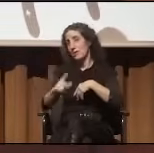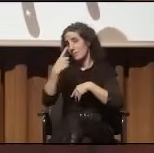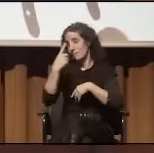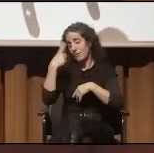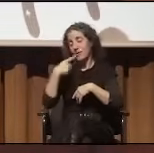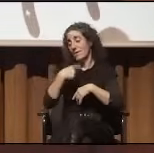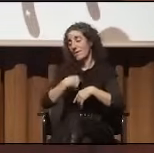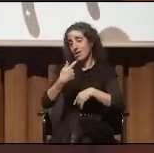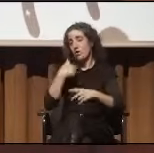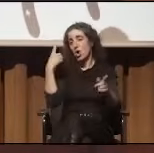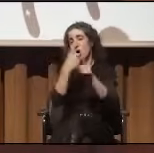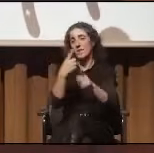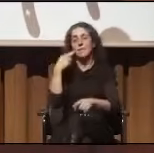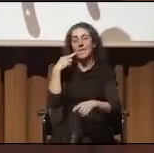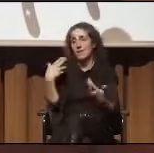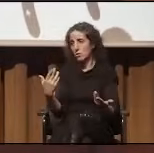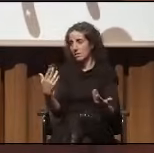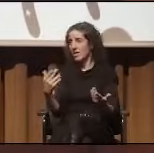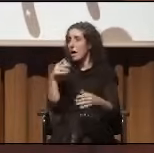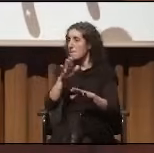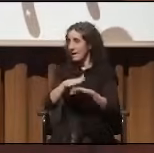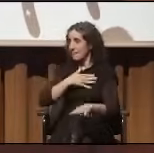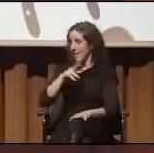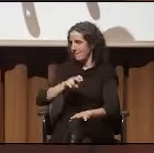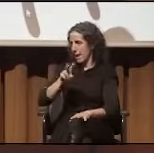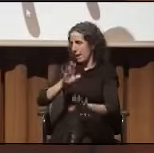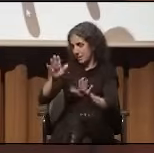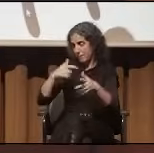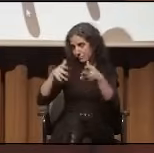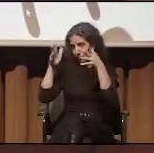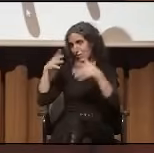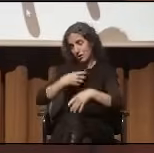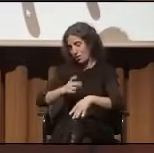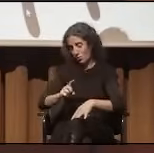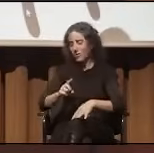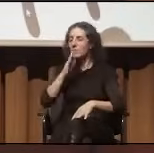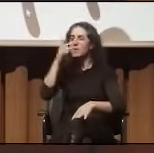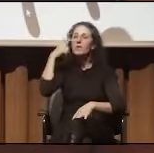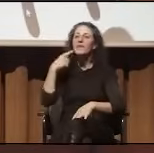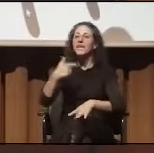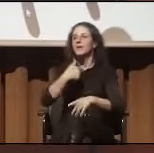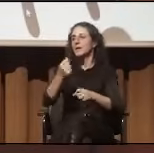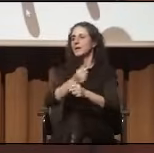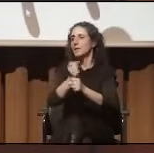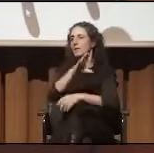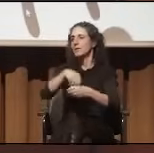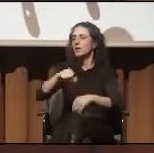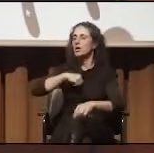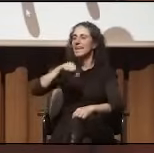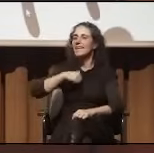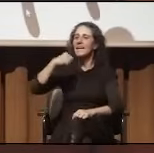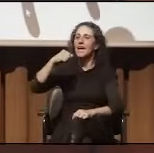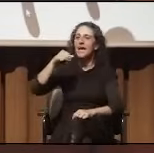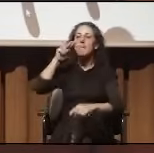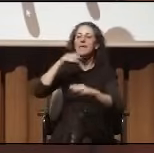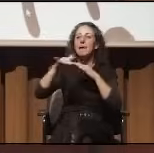explico. Y a mí me ha servido eso, pero no lo puedo recomendar. Un día estaba trabajando en la clínica Miramar hace muchos